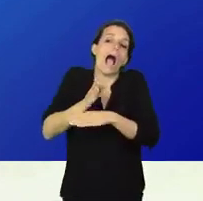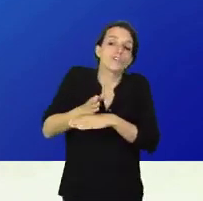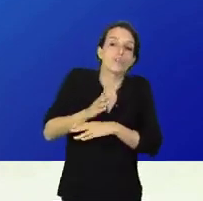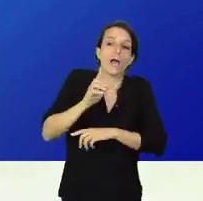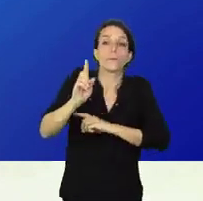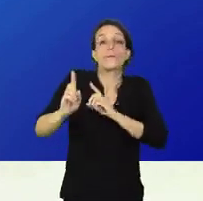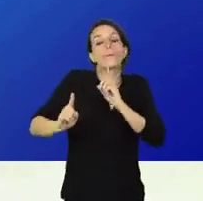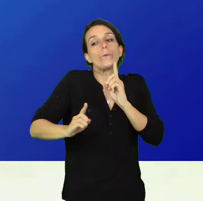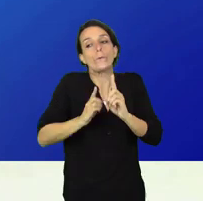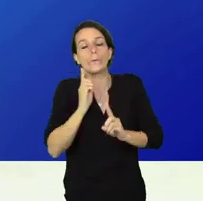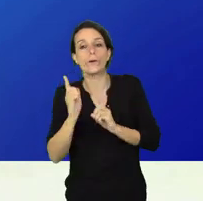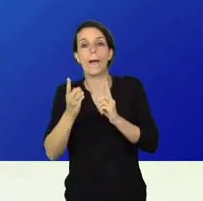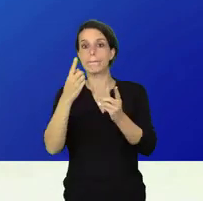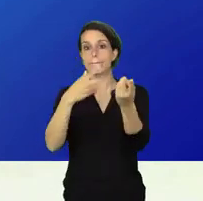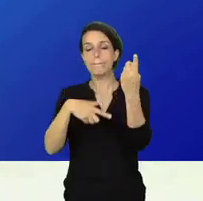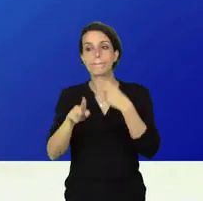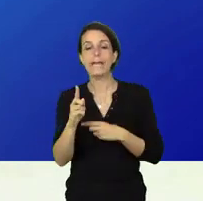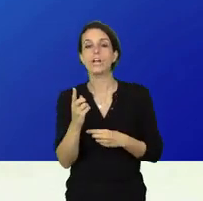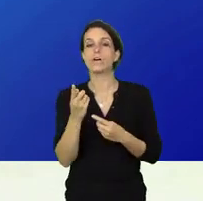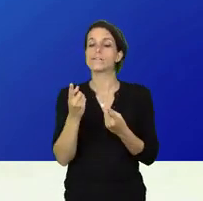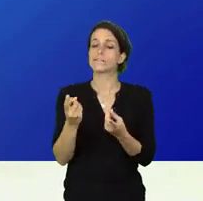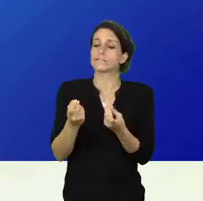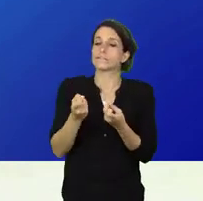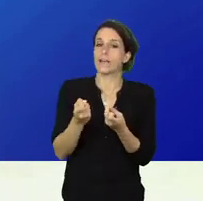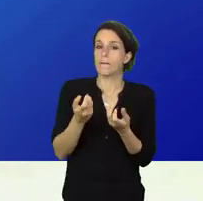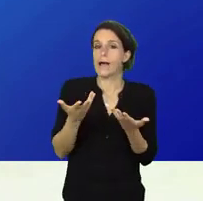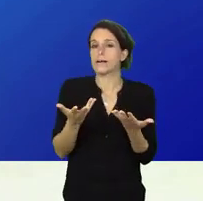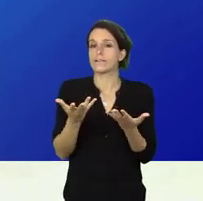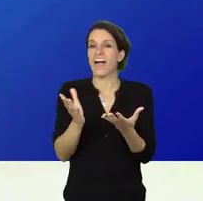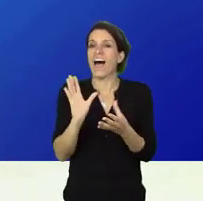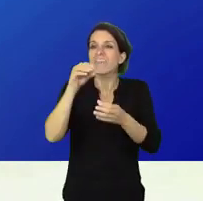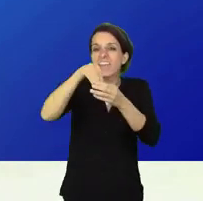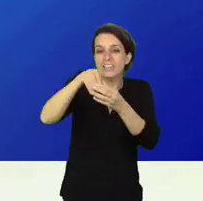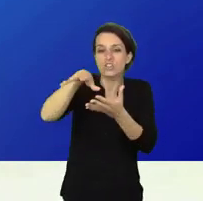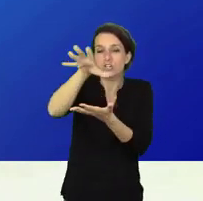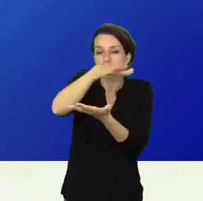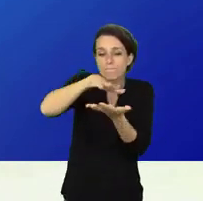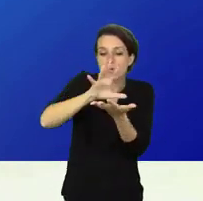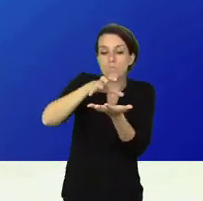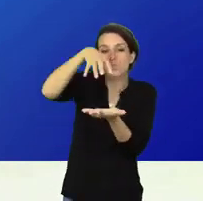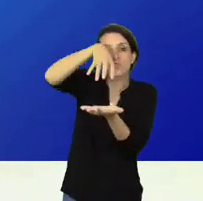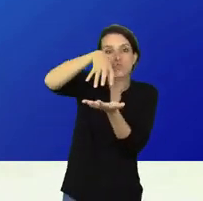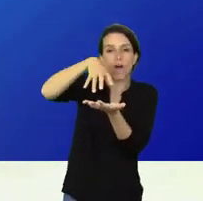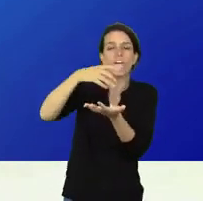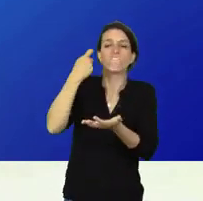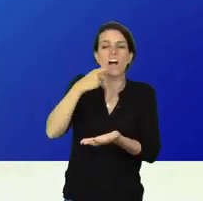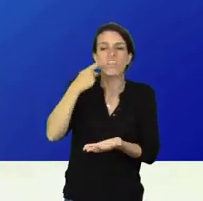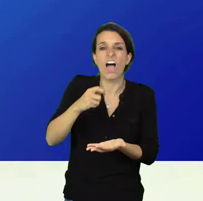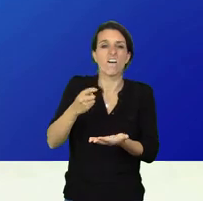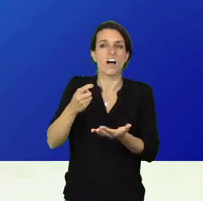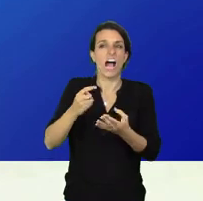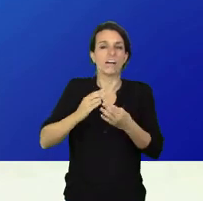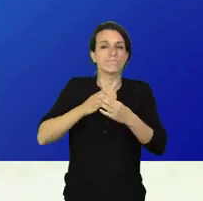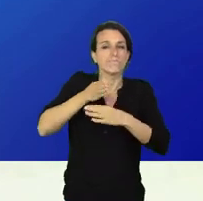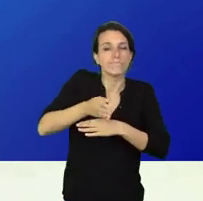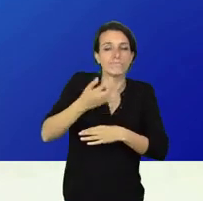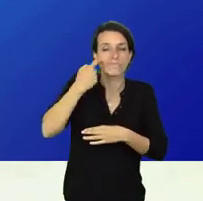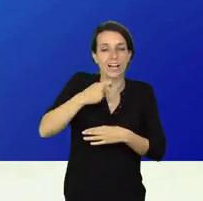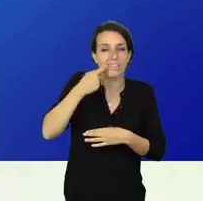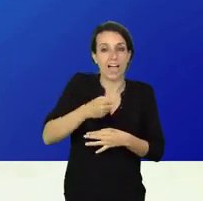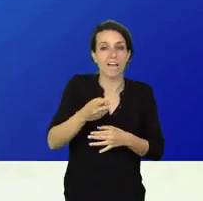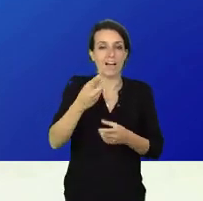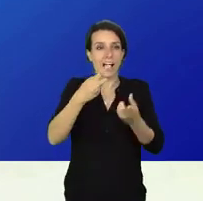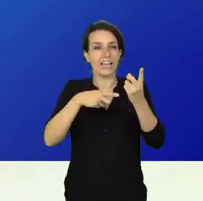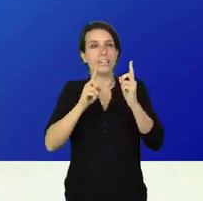de accesibilidad física sobre todo, pero que requería como a la interna del museo pensar un poco sus contenidos y a la